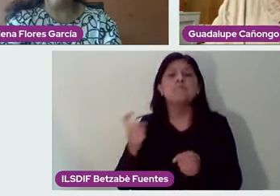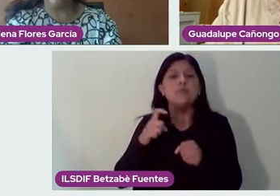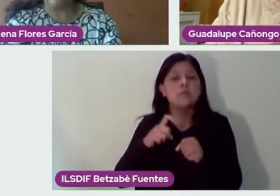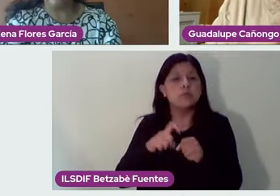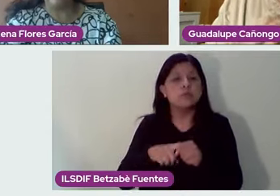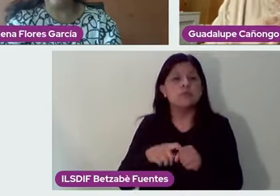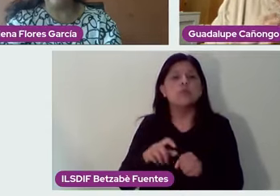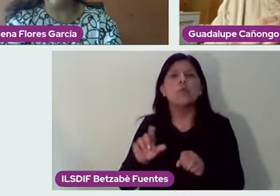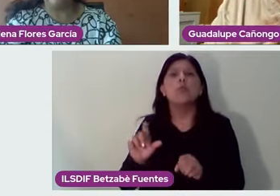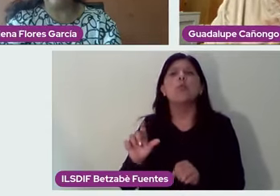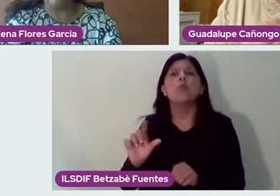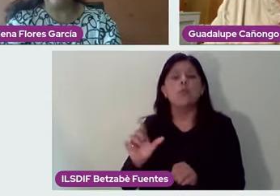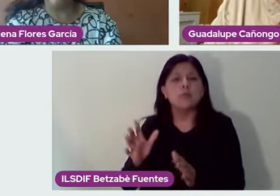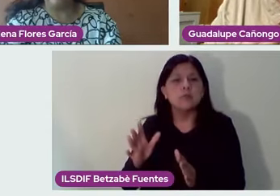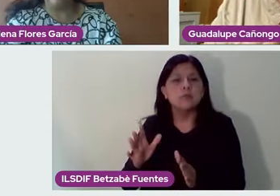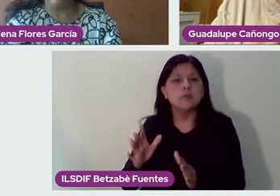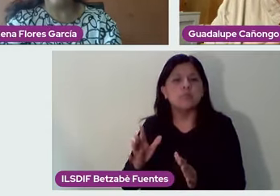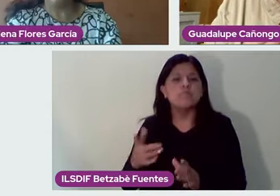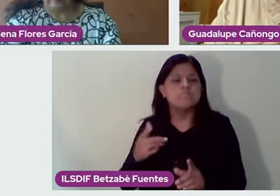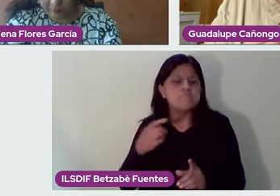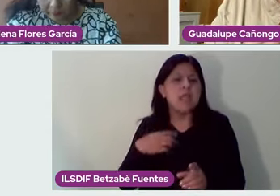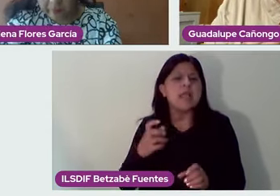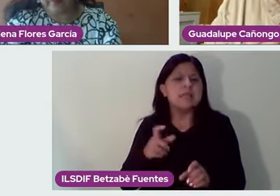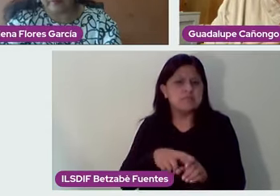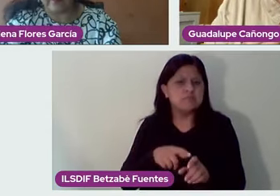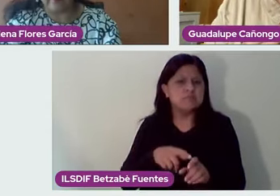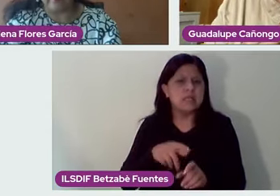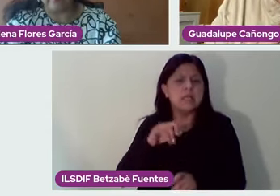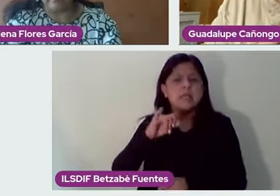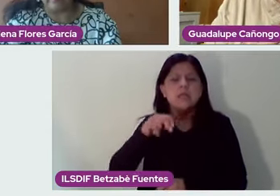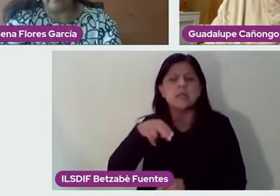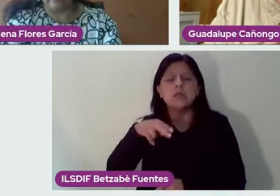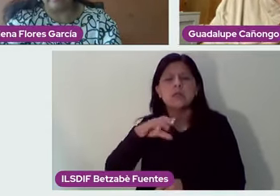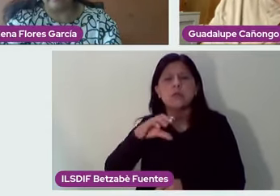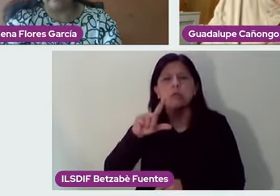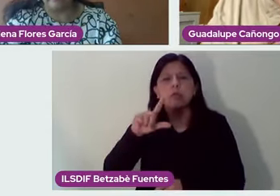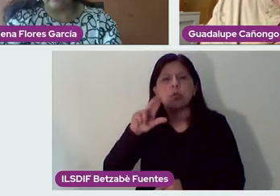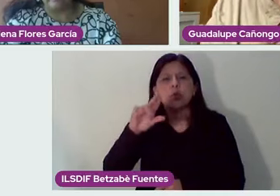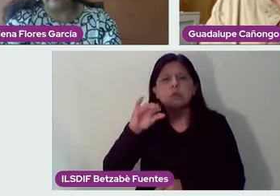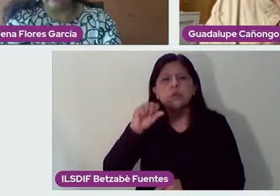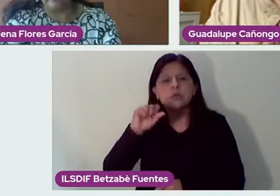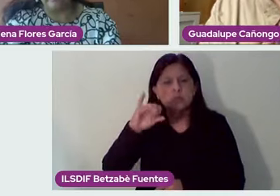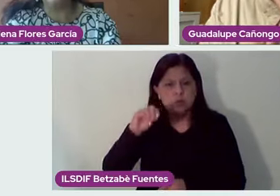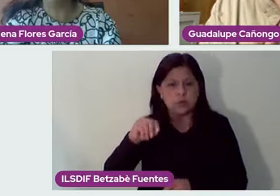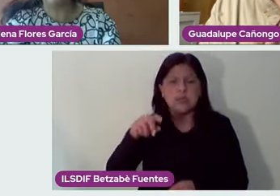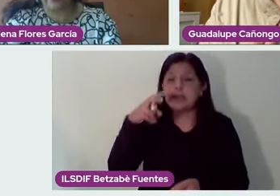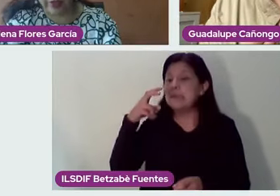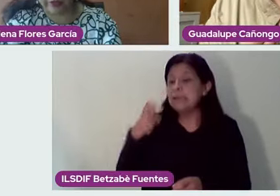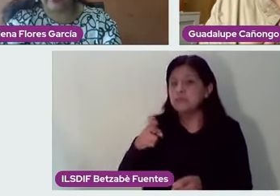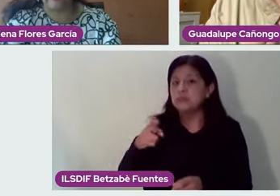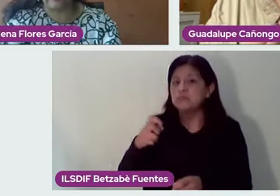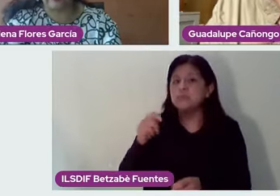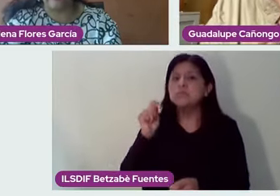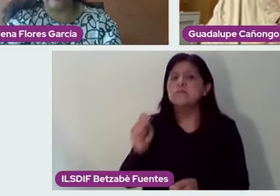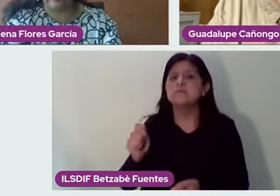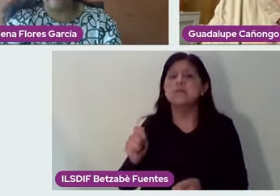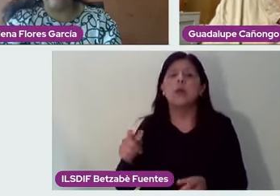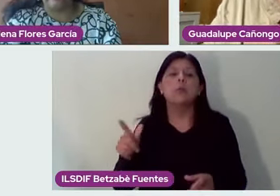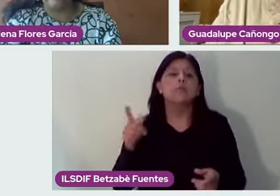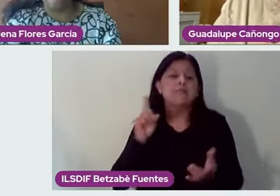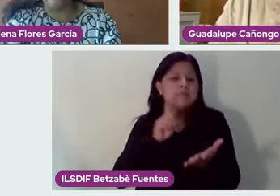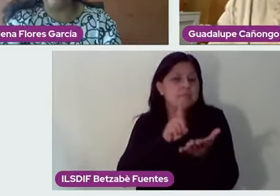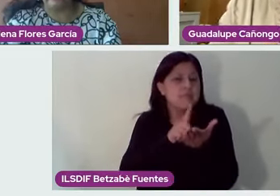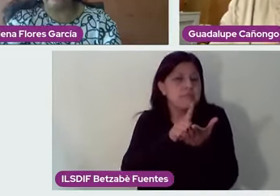porque el término inclusión va a aludir a una cuestión de hacer efectivo un derecho, ¿no?